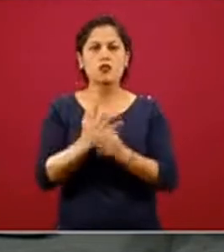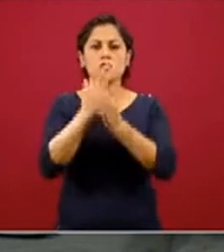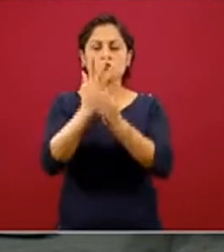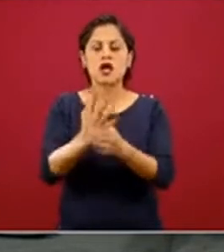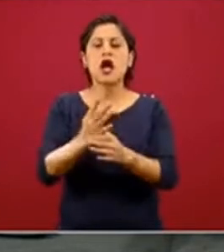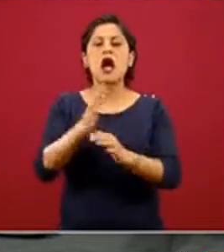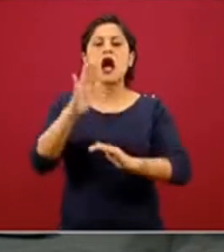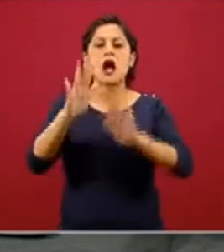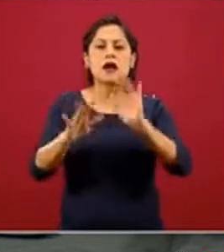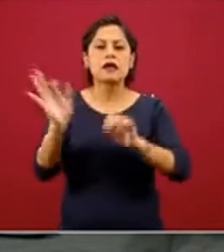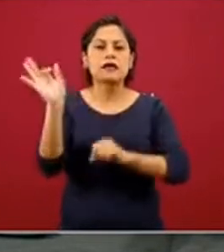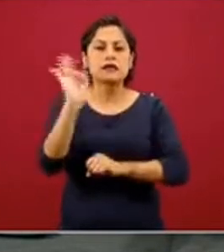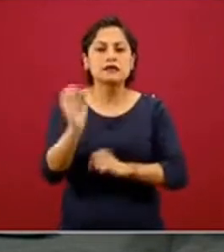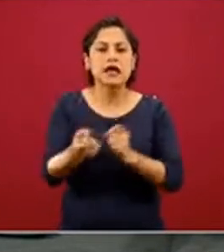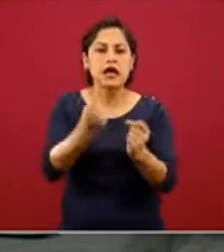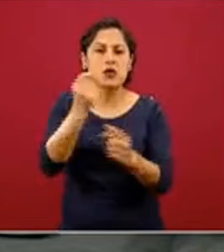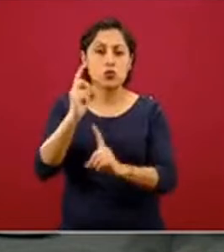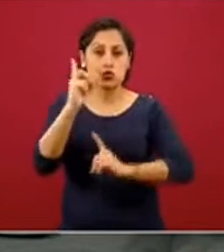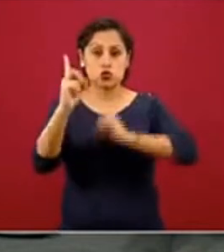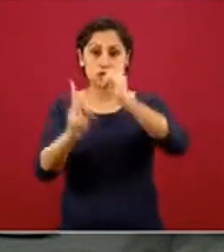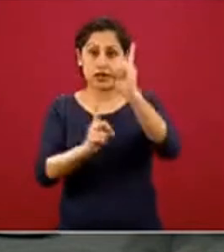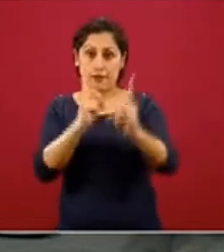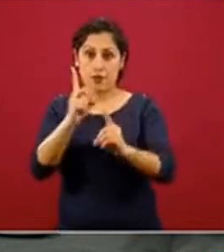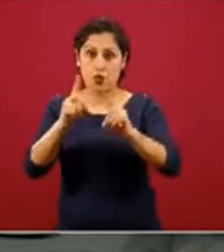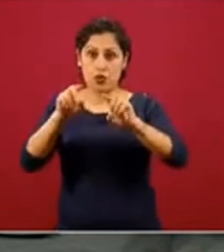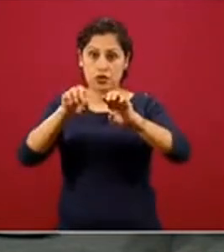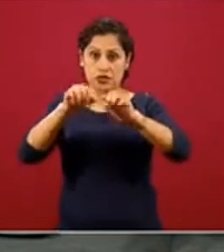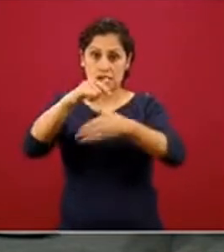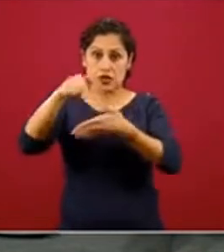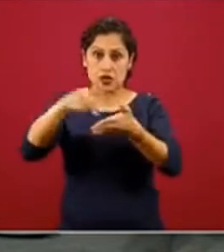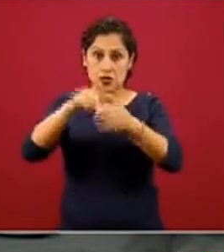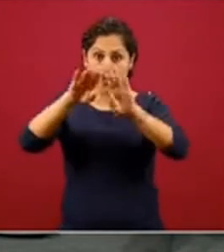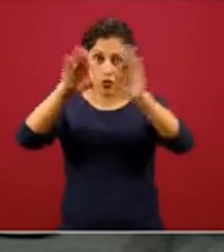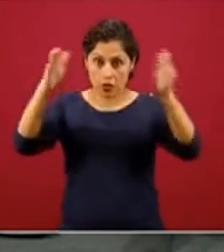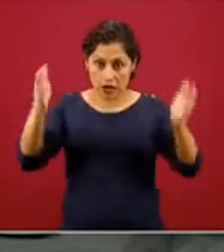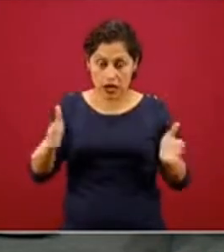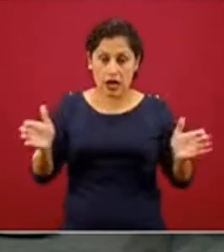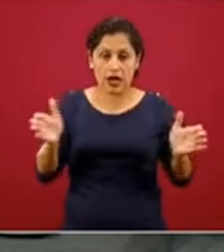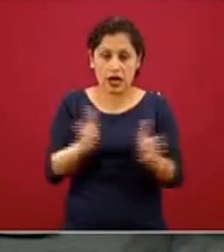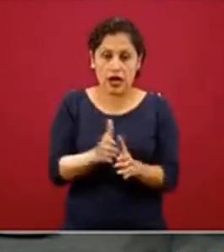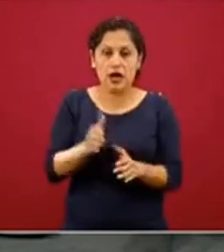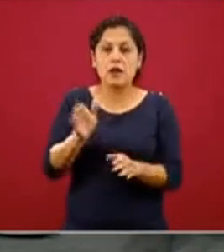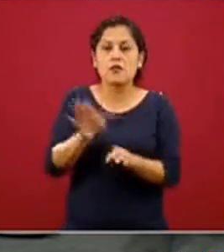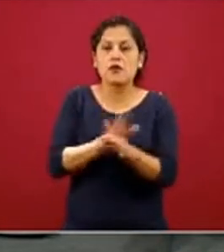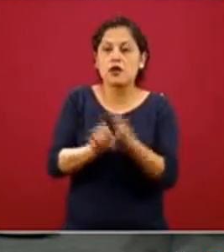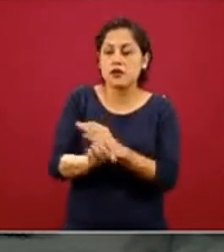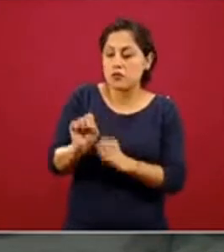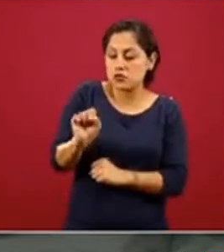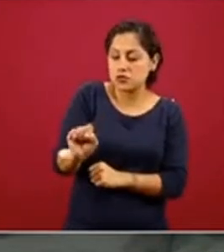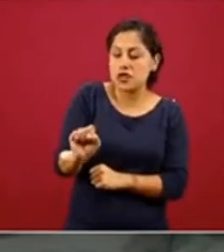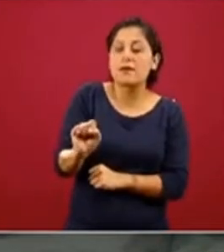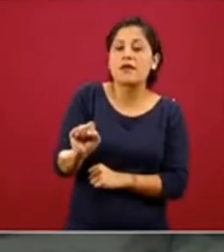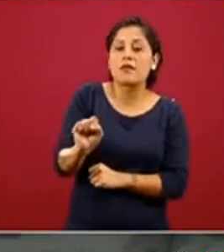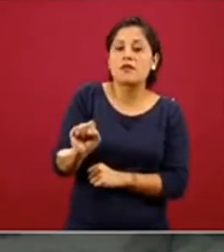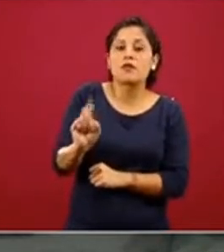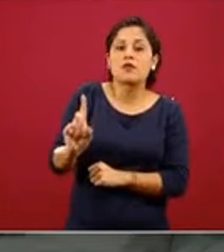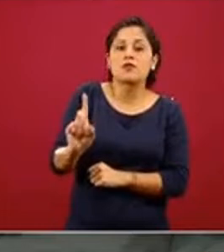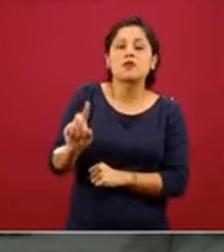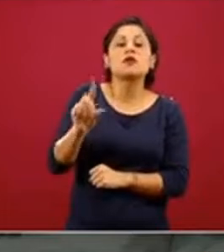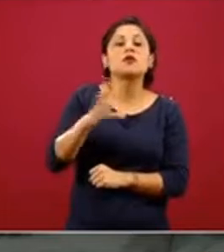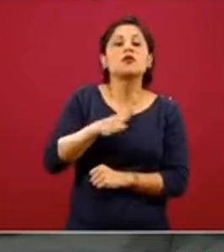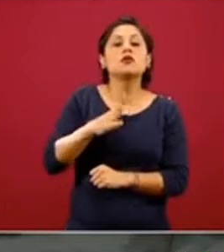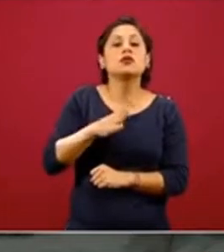cerrados en cuanto a nivel deportivo. Este fin de semana va a haber un evento de boxeo, por una televisora, la televisora de la